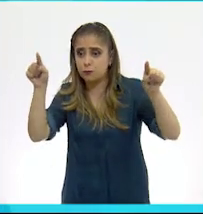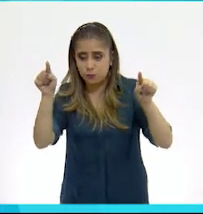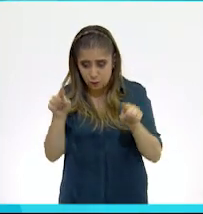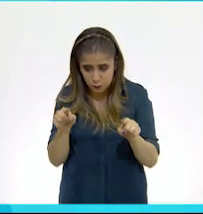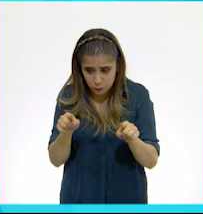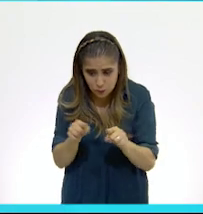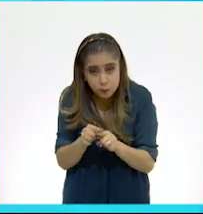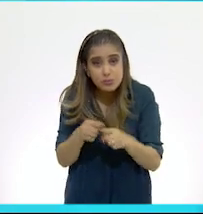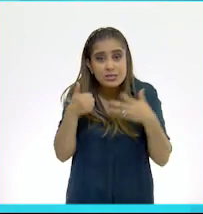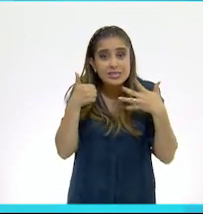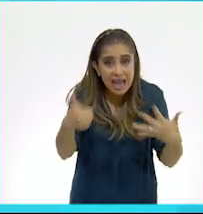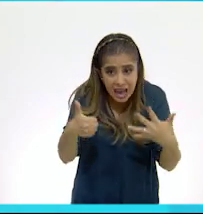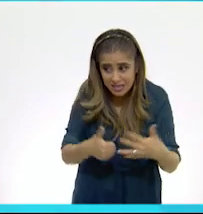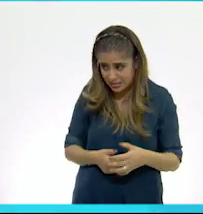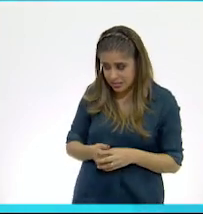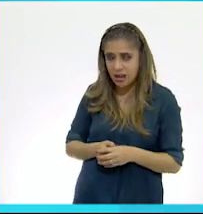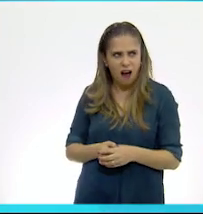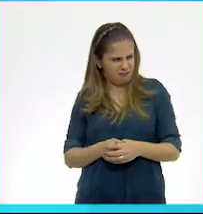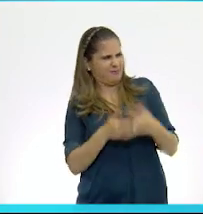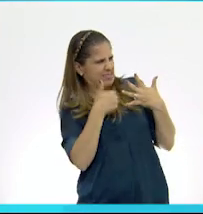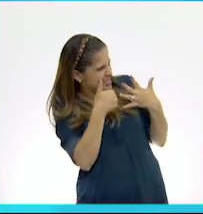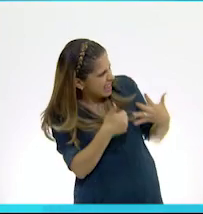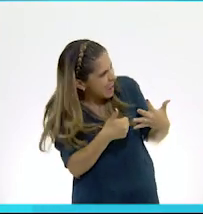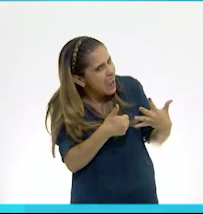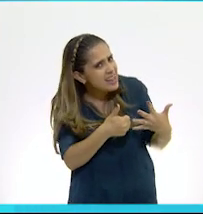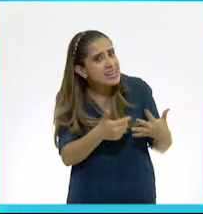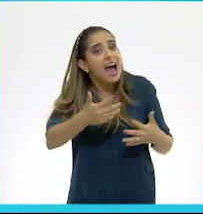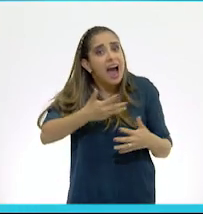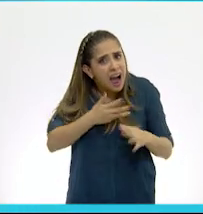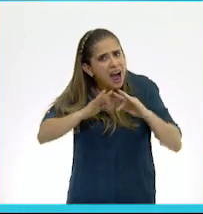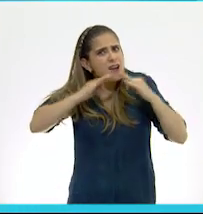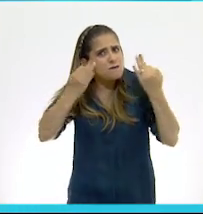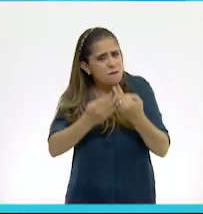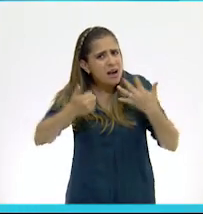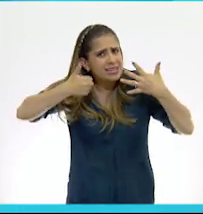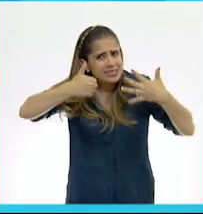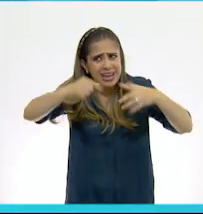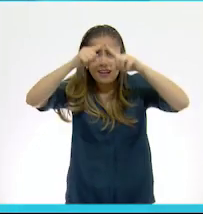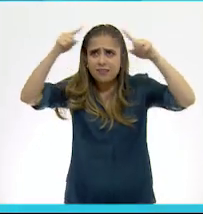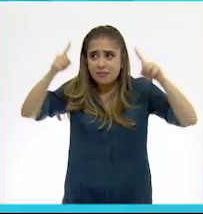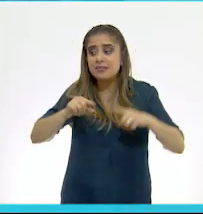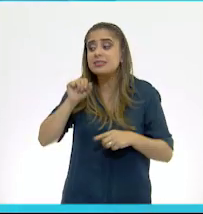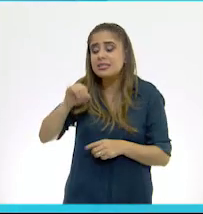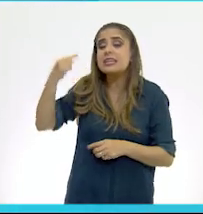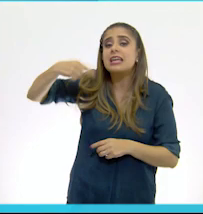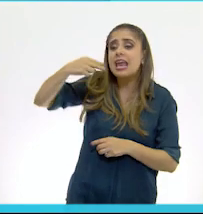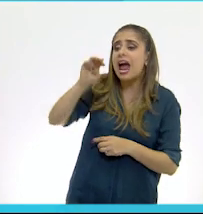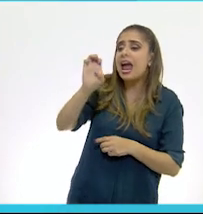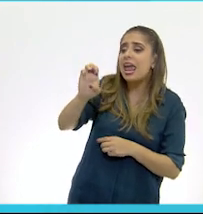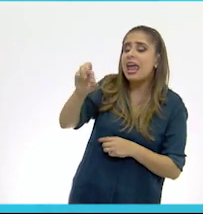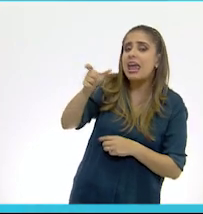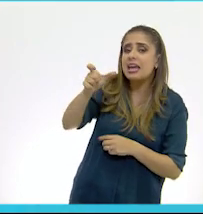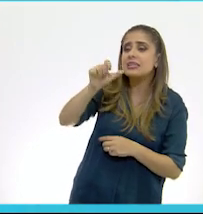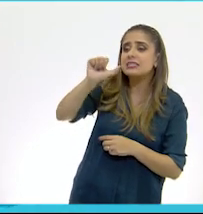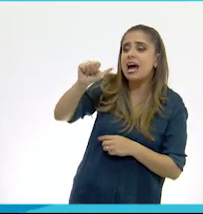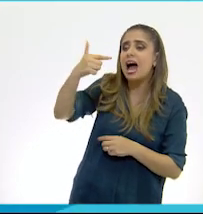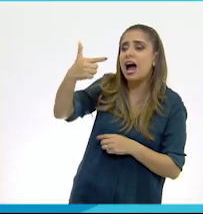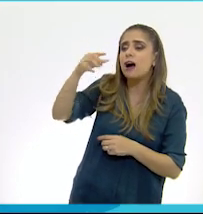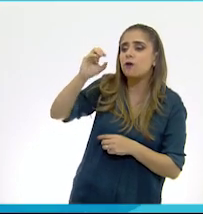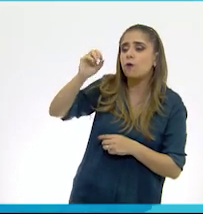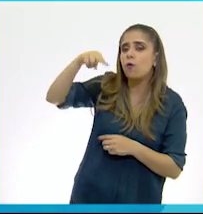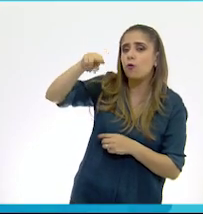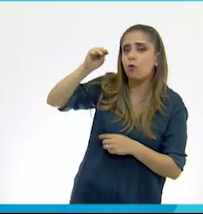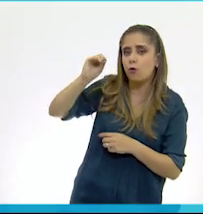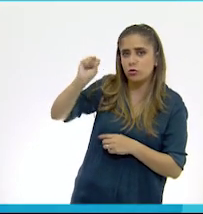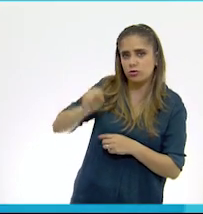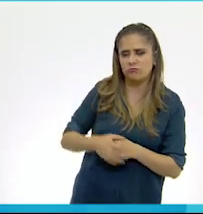¿Seis lados? Sí. ¿A poco hay figuras geométricas que tienen seis lados? Sí, se llaman hexágonos, pero no sé dónde